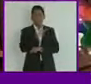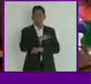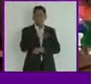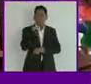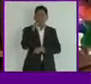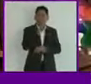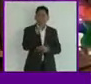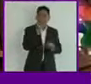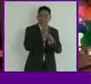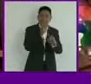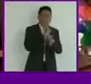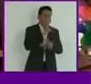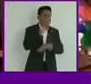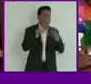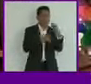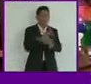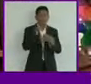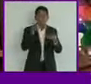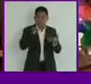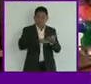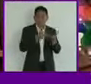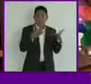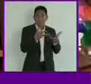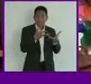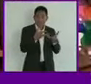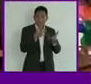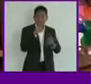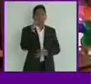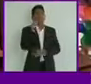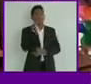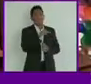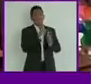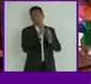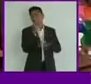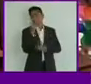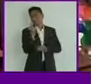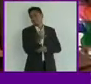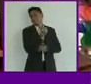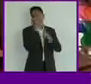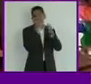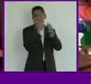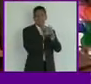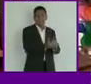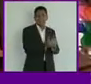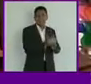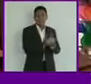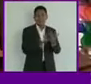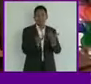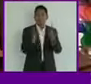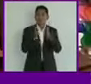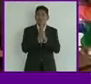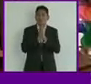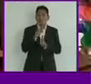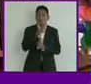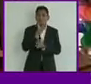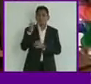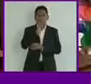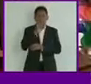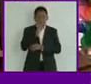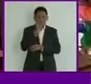está el regalo, ¿no? O el detalle, ¿no? O la atención. Entonces, es importante que ustedes asuman el rol que les corresponde como jóvenes,